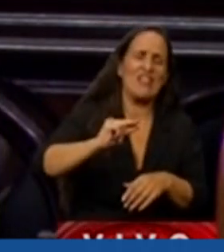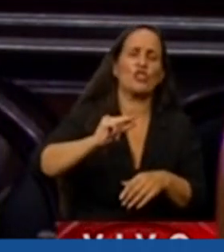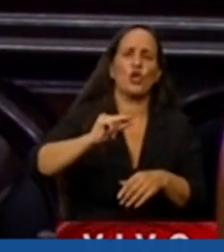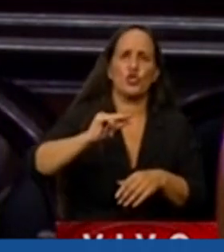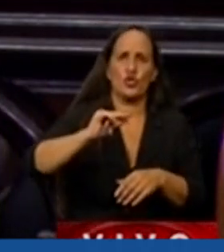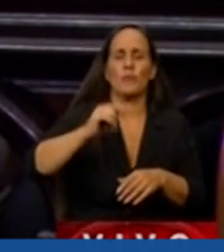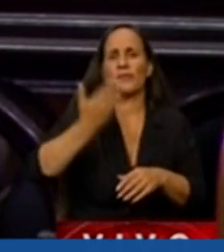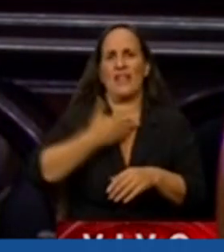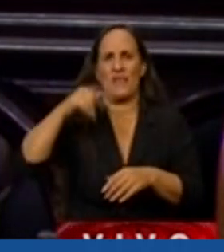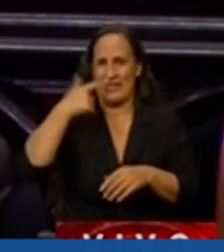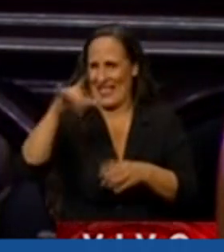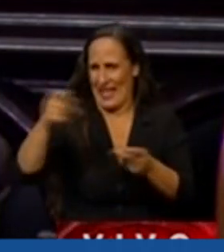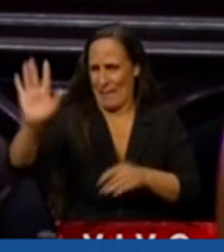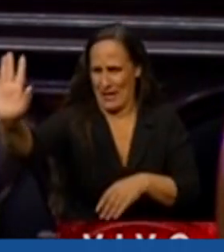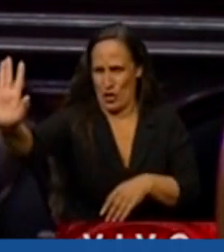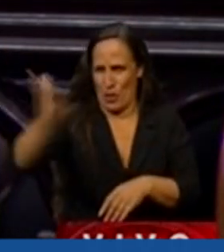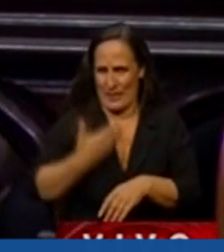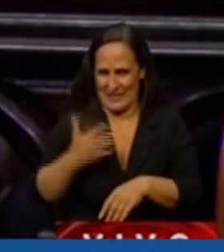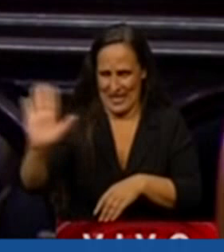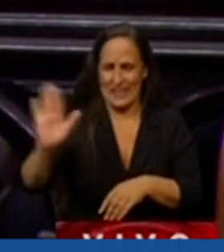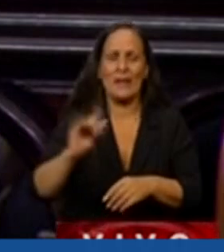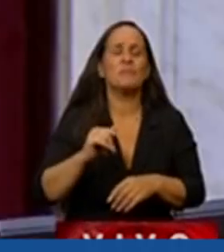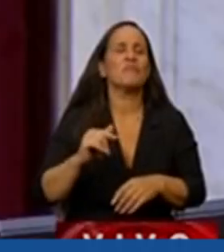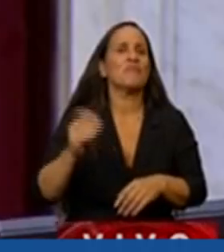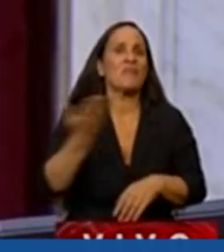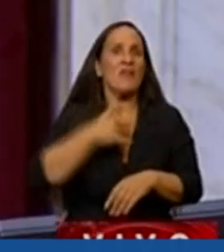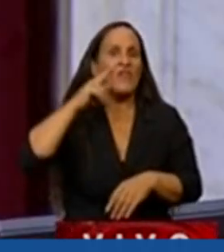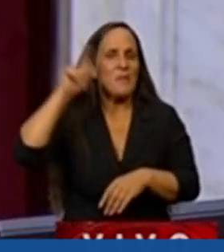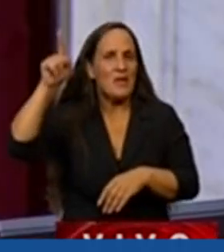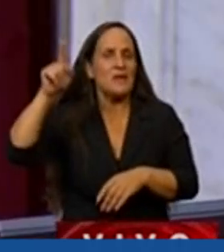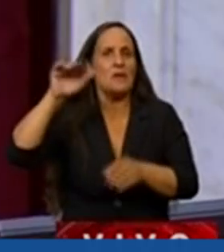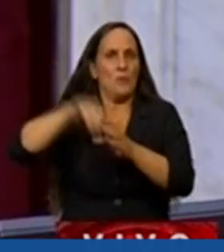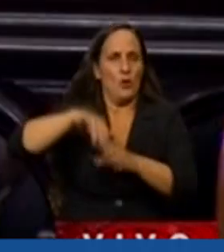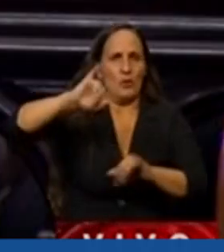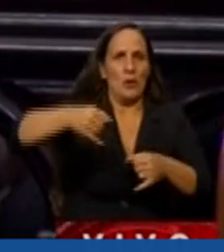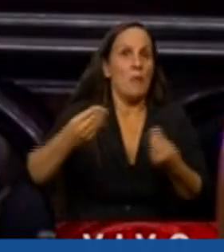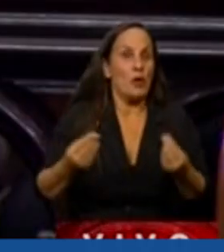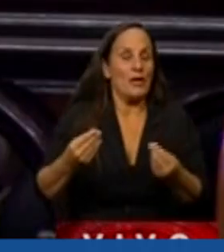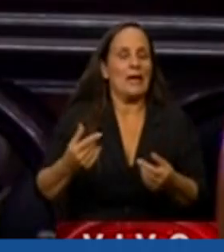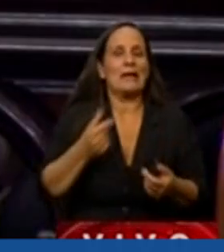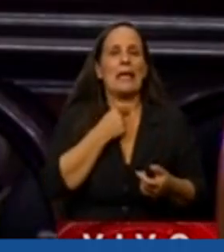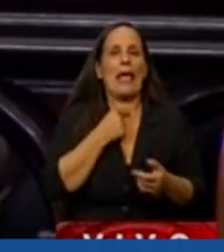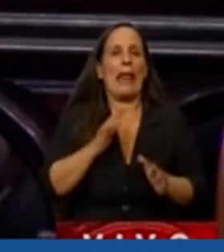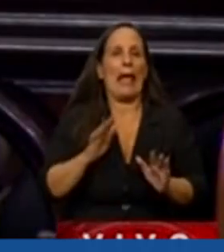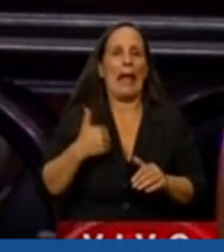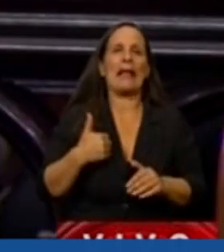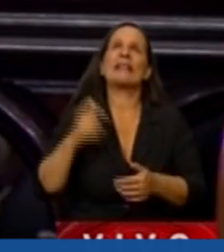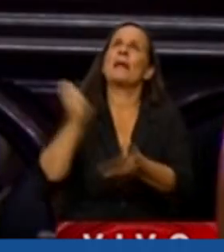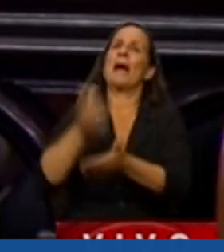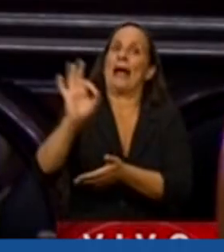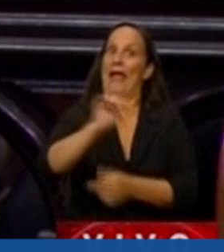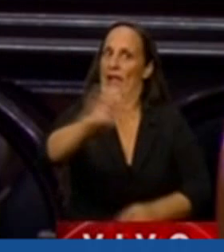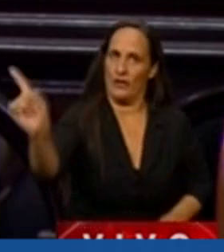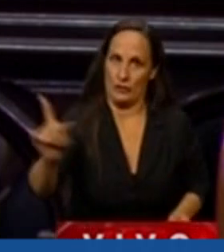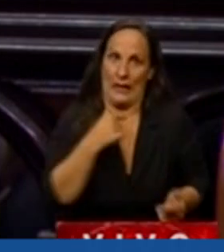crédito del fondo, y ya termino, señor presidente, porque vamos y queremos evitar el default, porque no somos